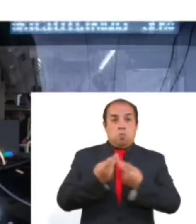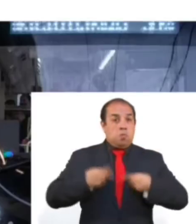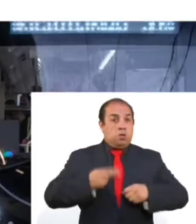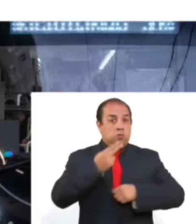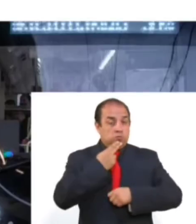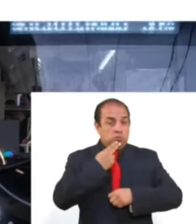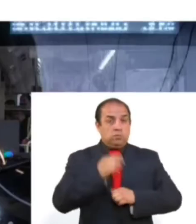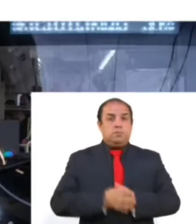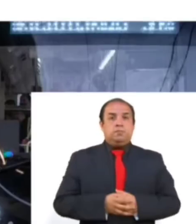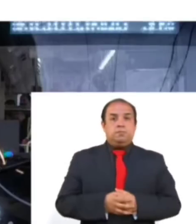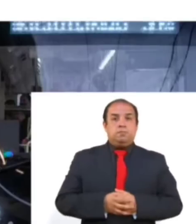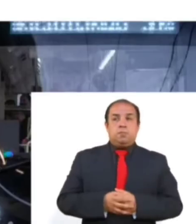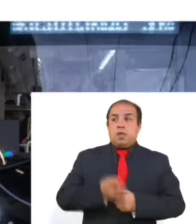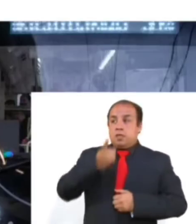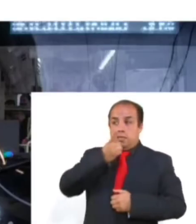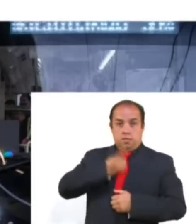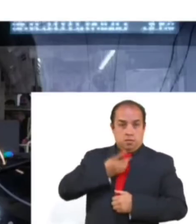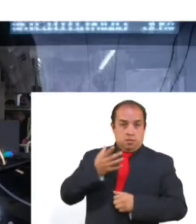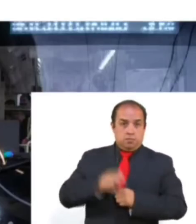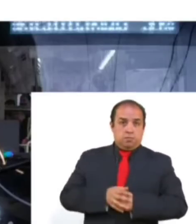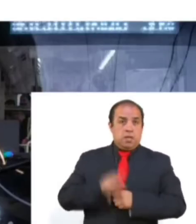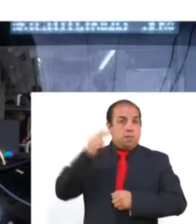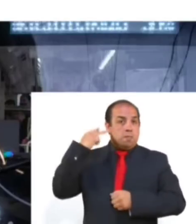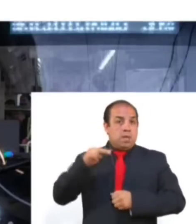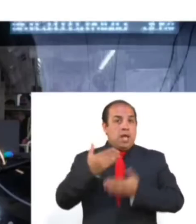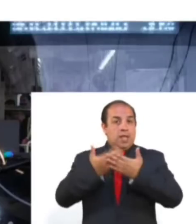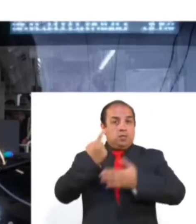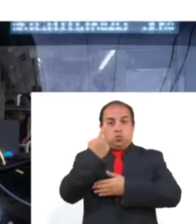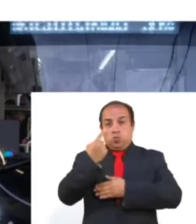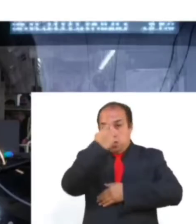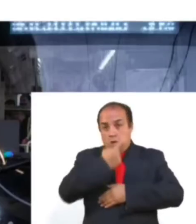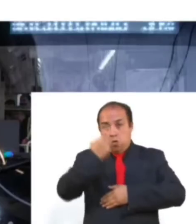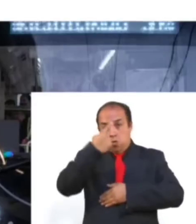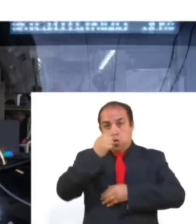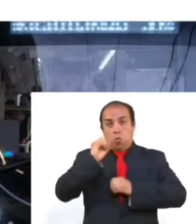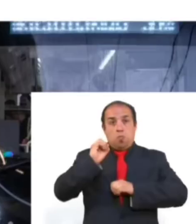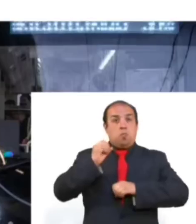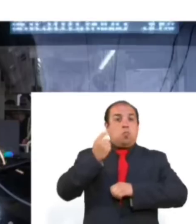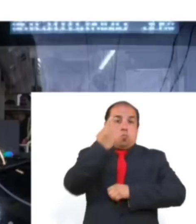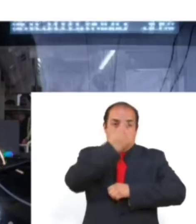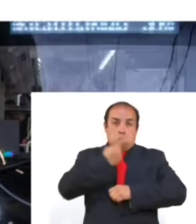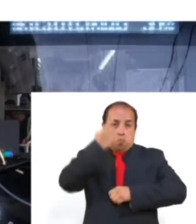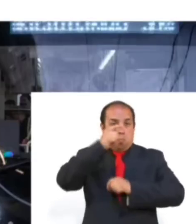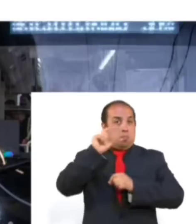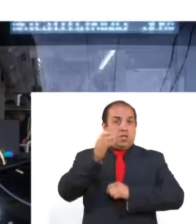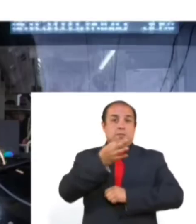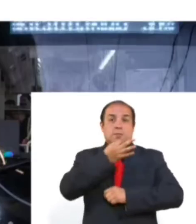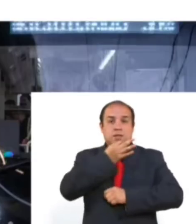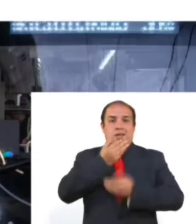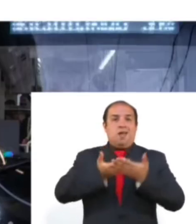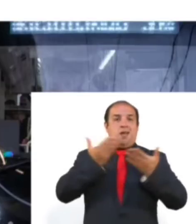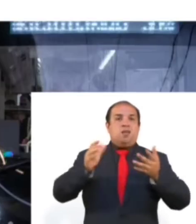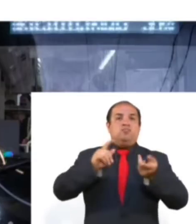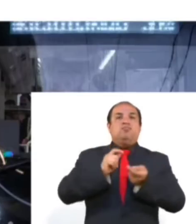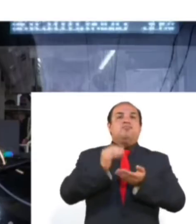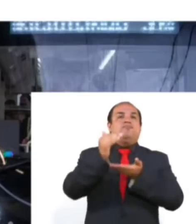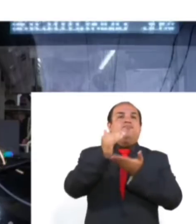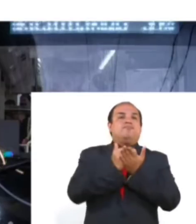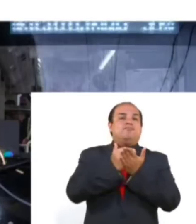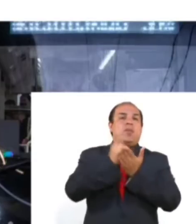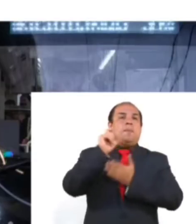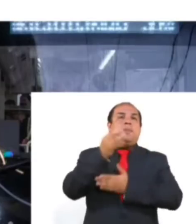usuarios nos han reportado que recorridos que se hacían en una hora o incluso más de una hora por ahí 20 Ahora solo se hacen en 20 minutos o